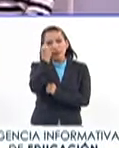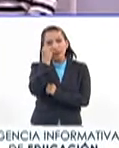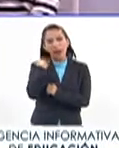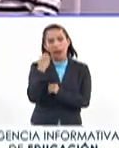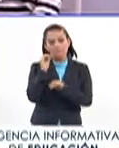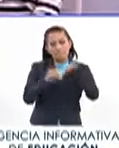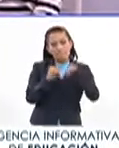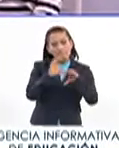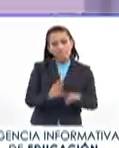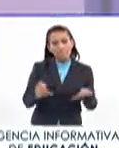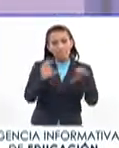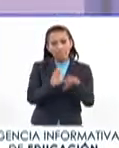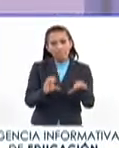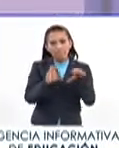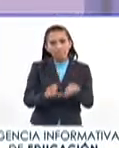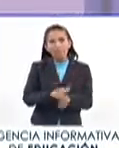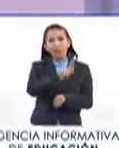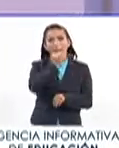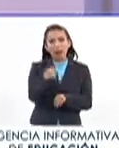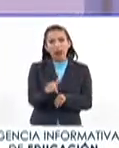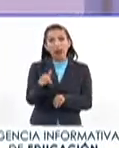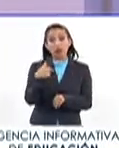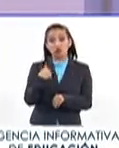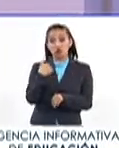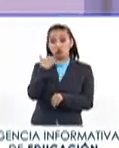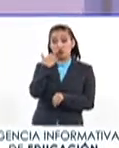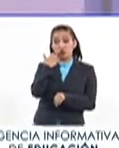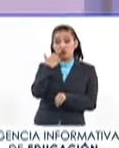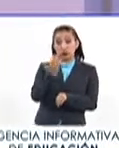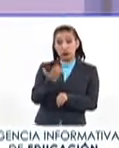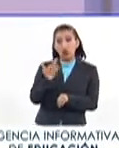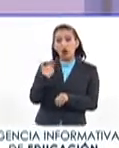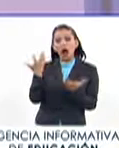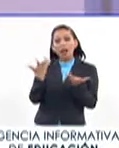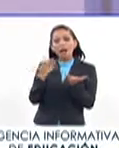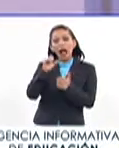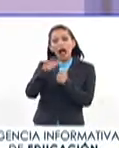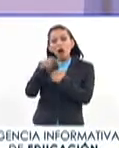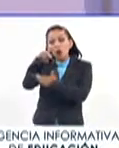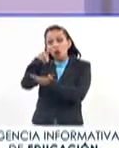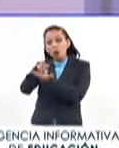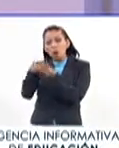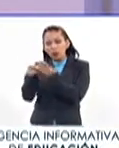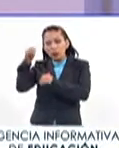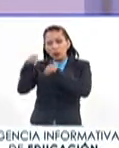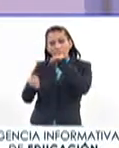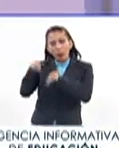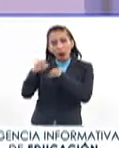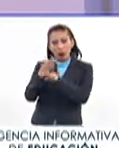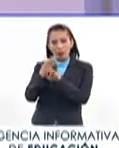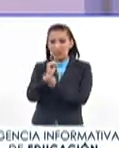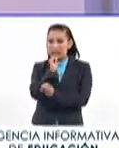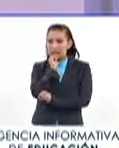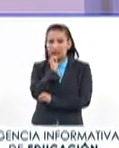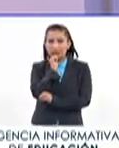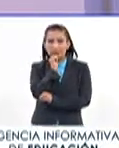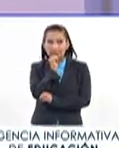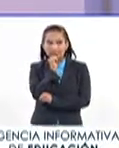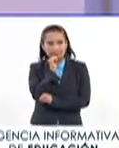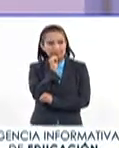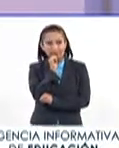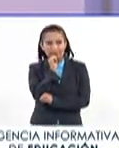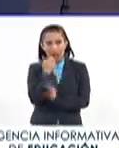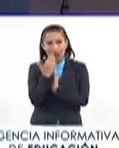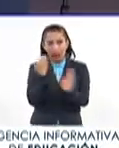ser programador y después lo que quiero es realizar algún proyecto. Ahorita todavía